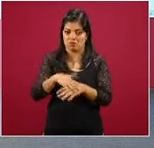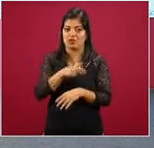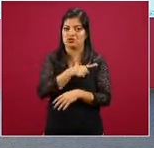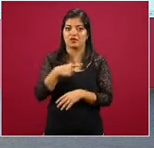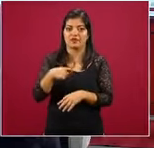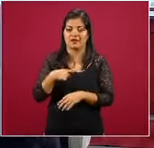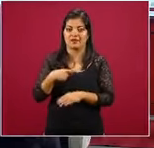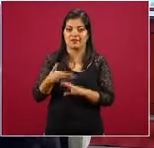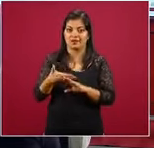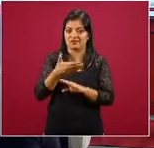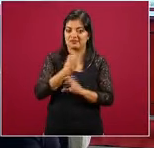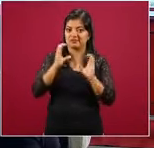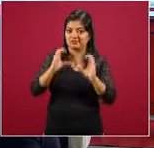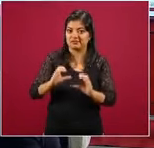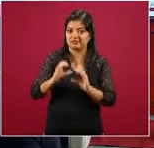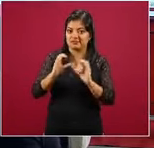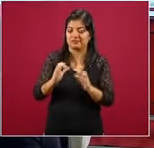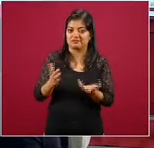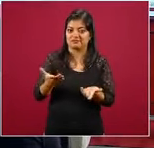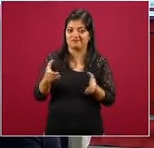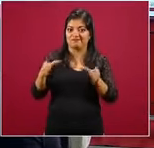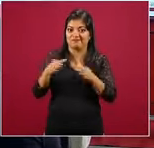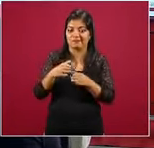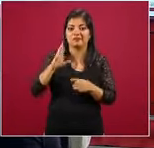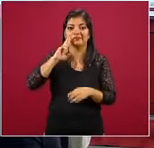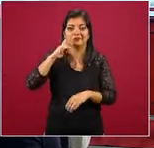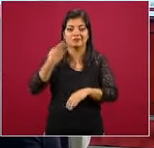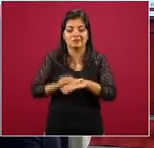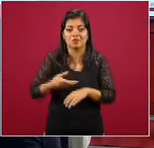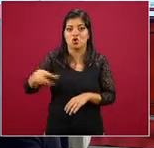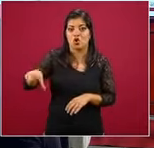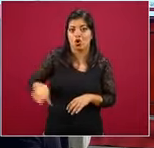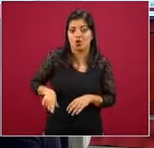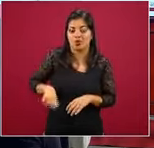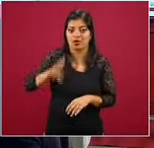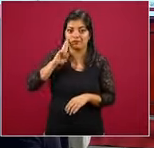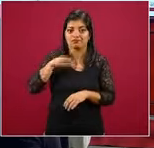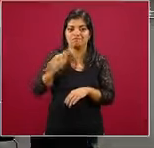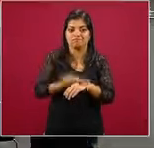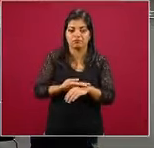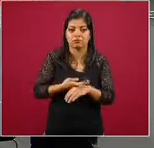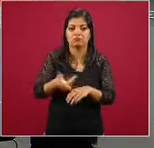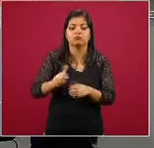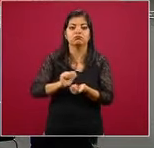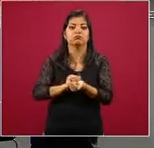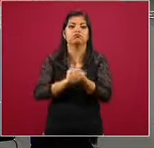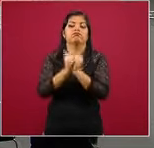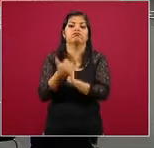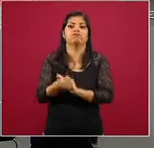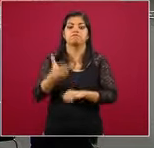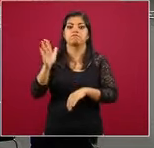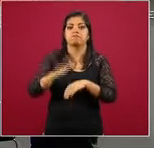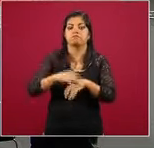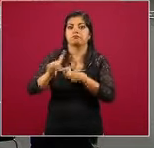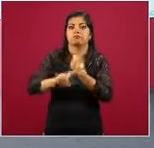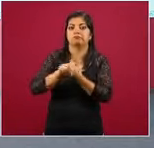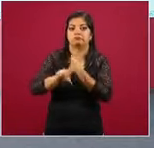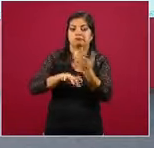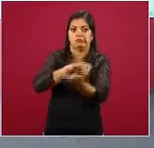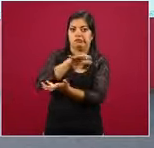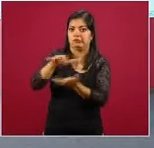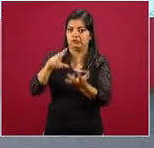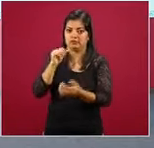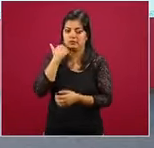tomar medidas importantes como comunidad, como gobierno, para evitar que esto luego genere mayor problema. La